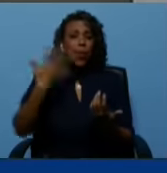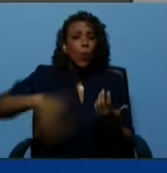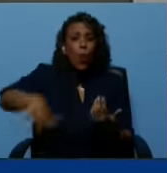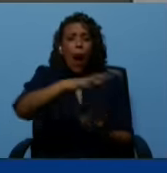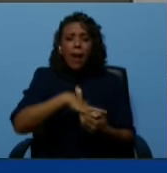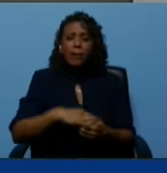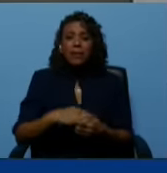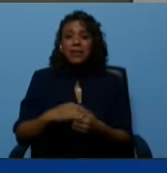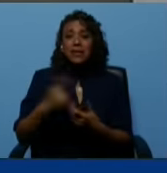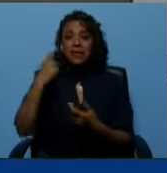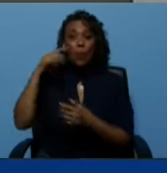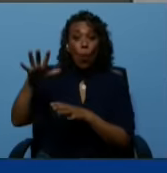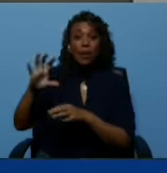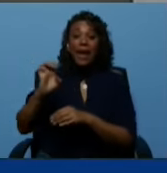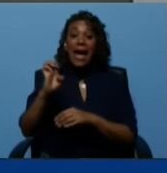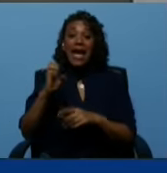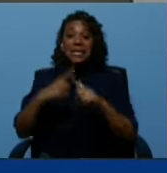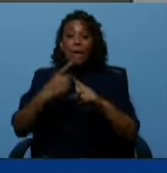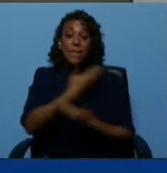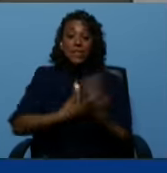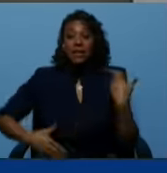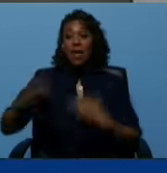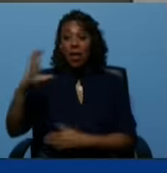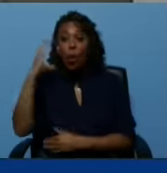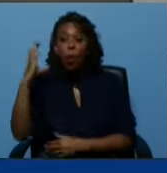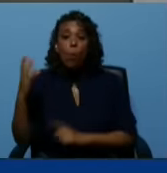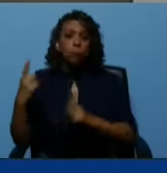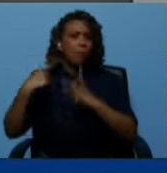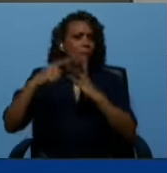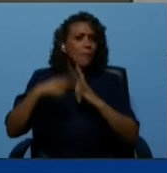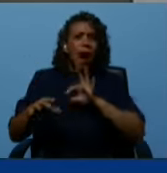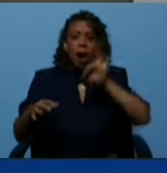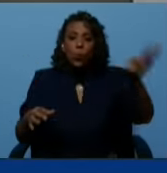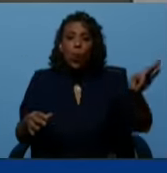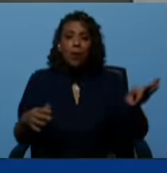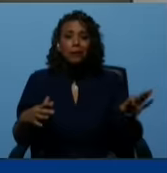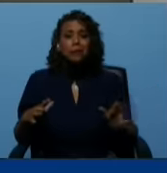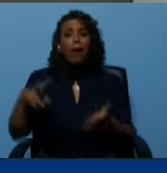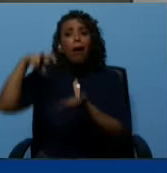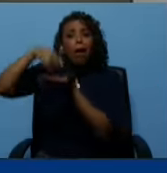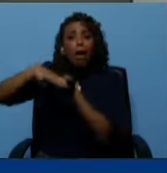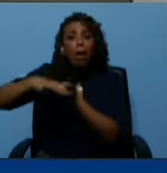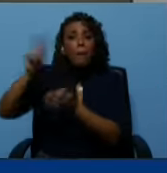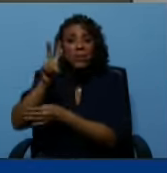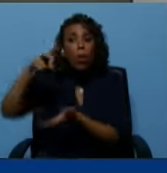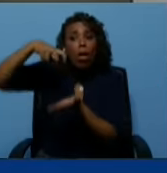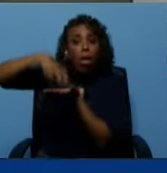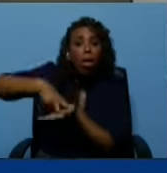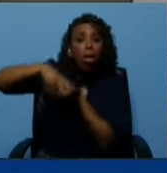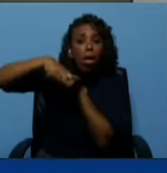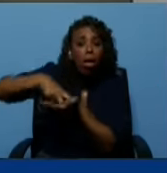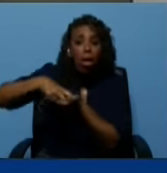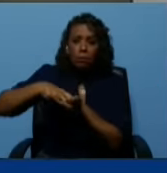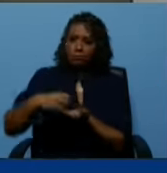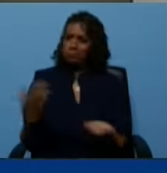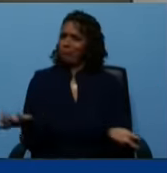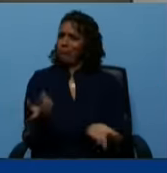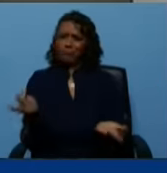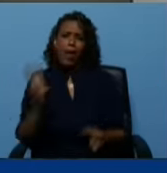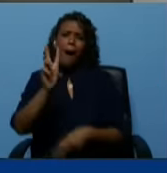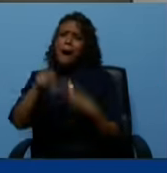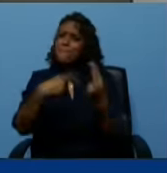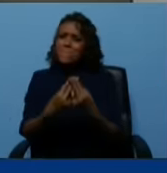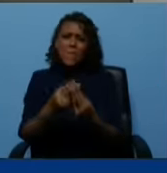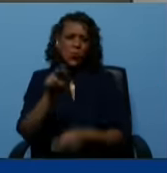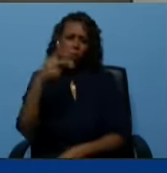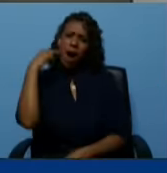Iván Duque. Ya, listo, el pueblo venezolano se va a rendir, se va a arrodillar a esos intereses. Jamás,